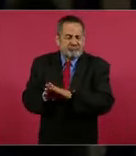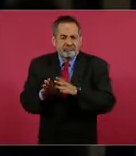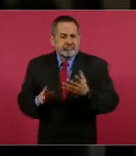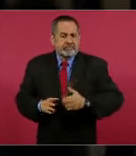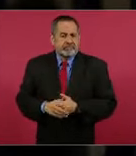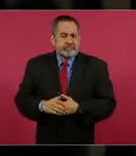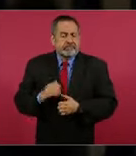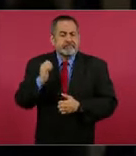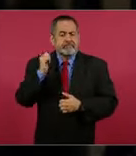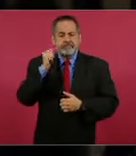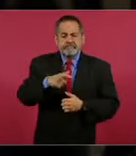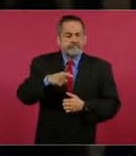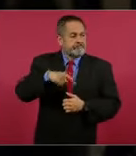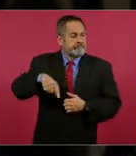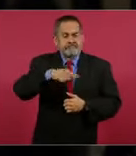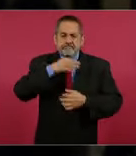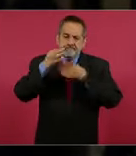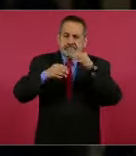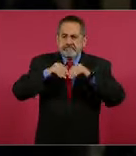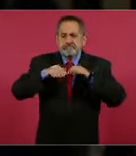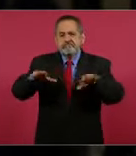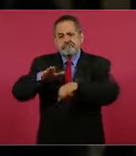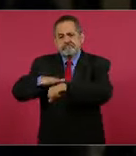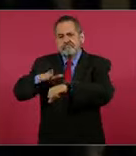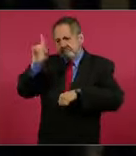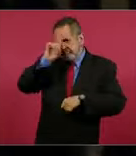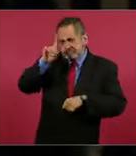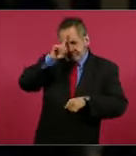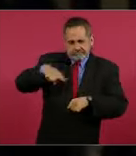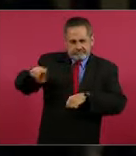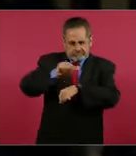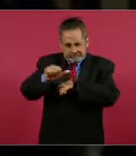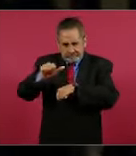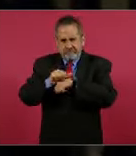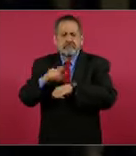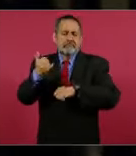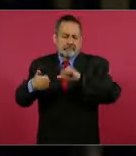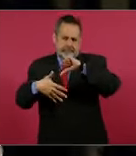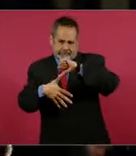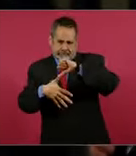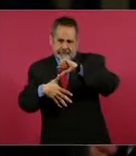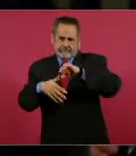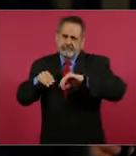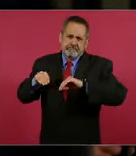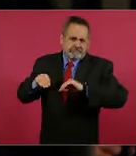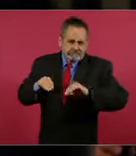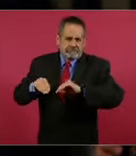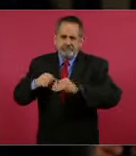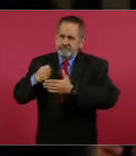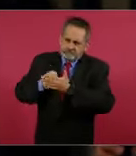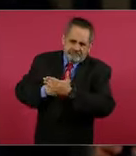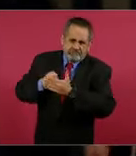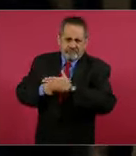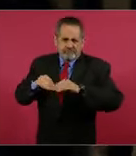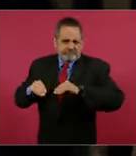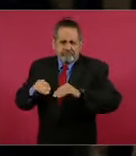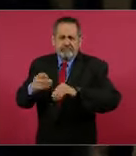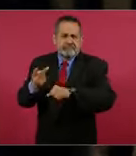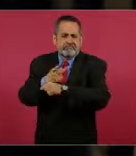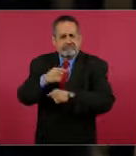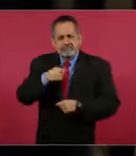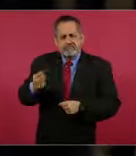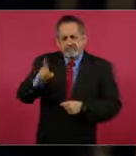un mensaje al pueblo argentino, pero sobre todo también a los movimientos progresistas en América Latina frente pues a esto que está sucediendo y que también